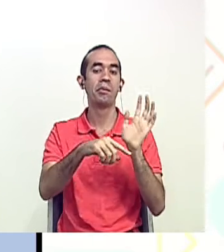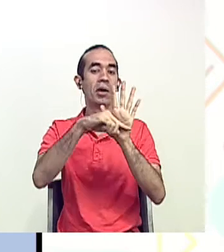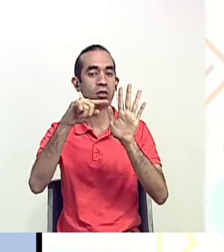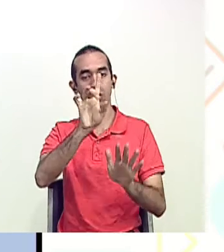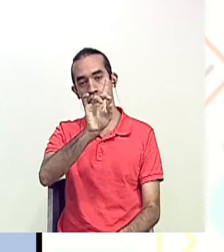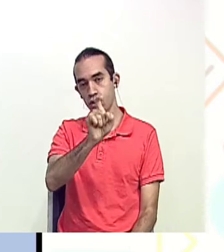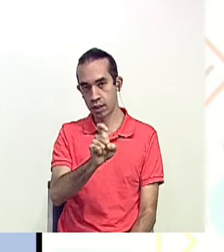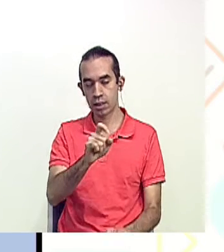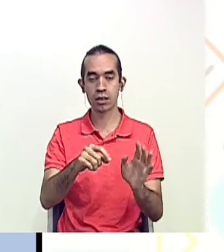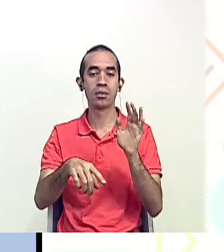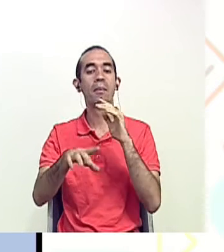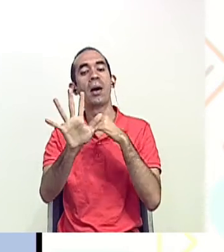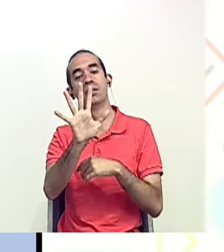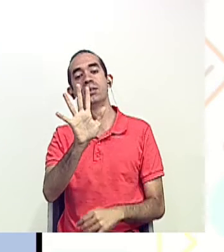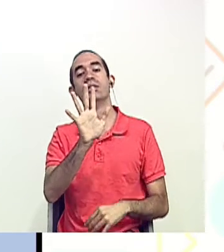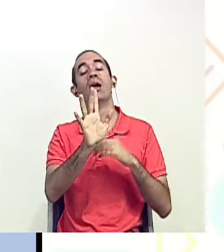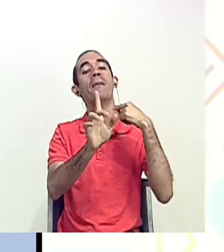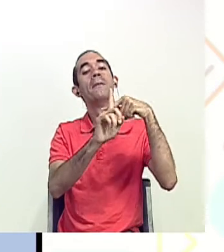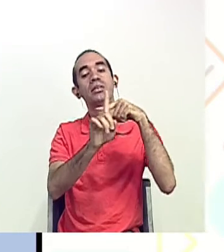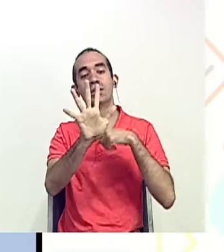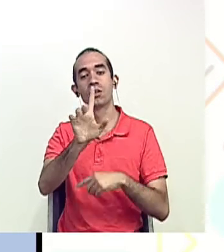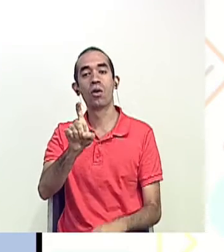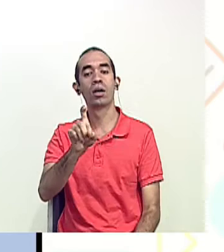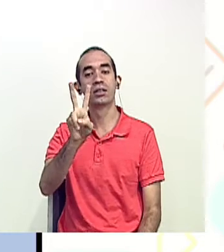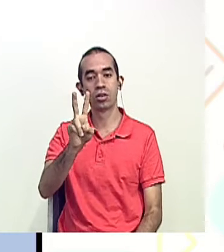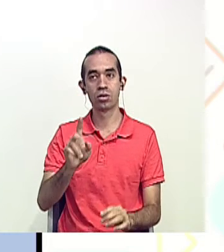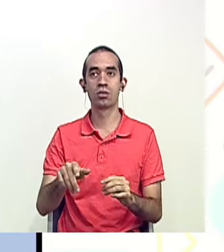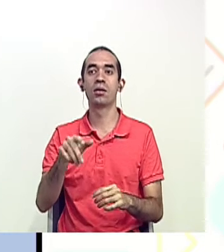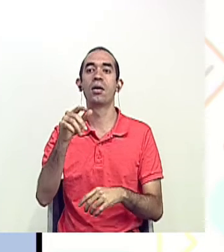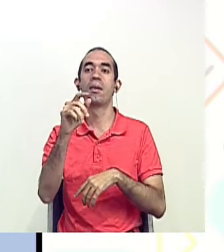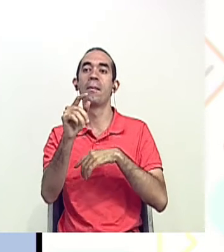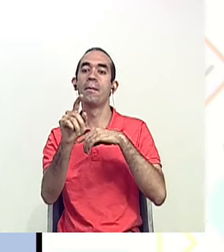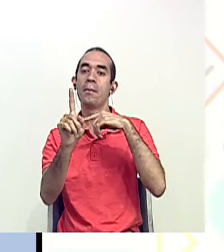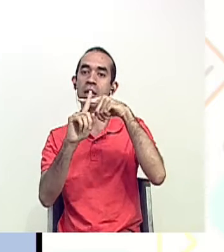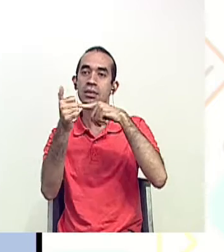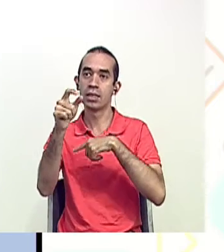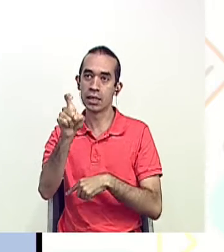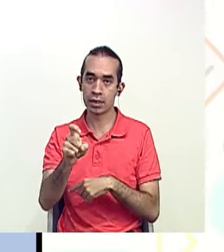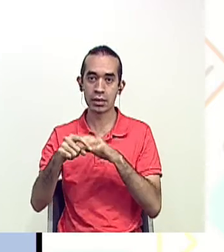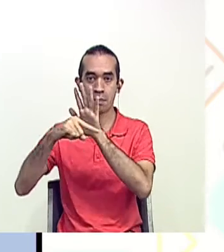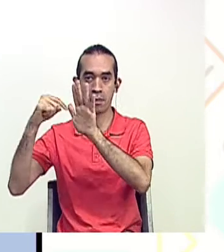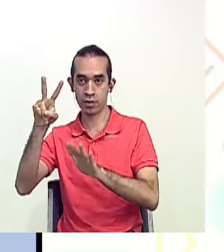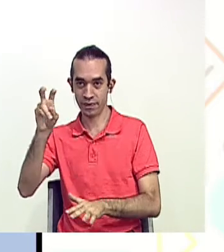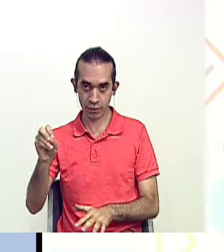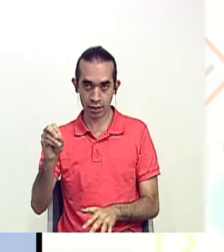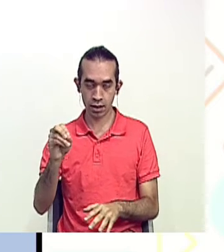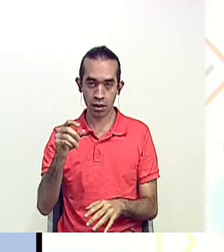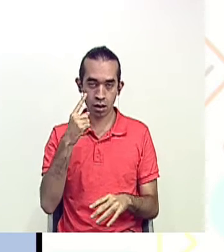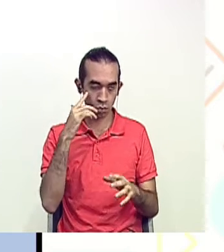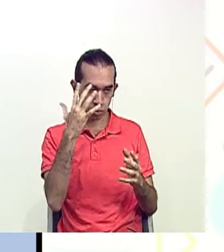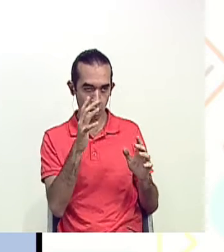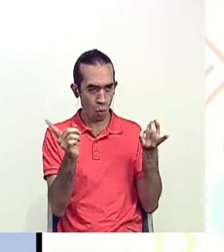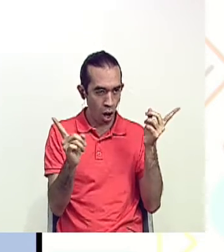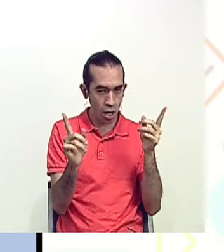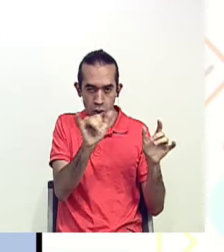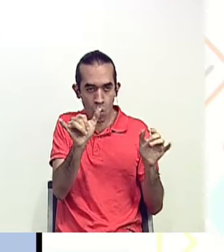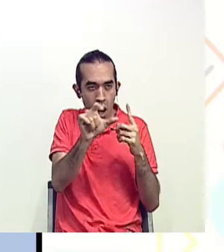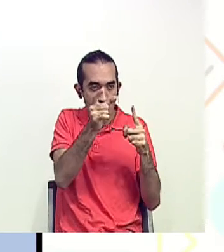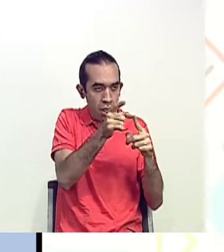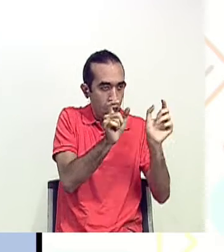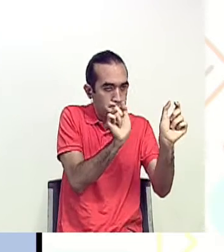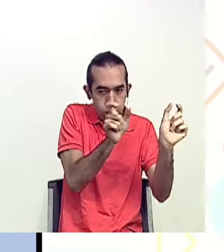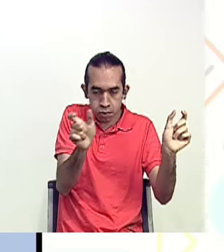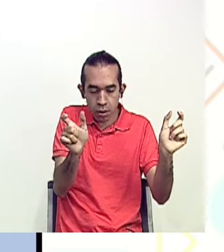más 5x2 más 10x menos 20, buscamos los términos semejantes y resolvemos para